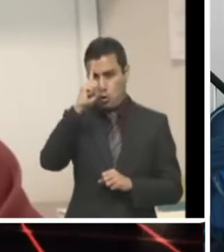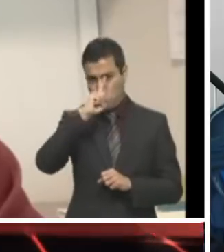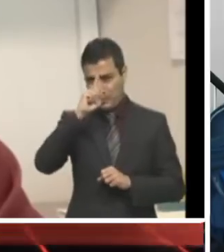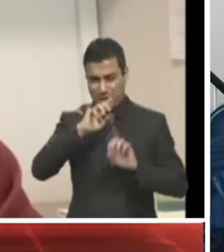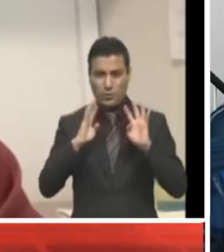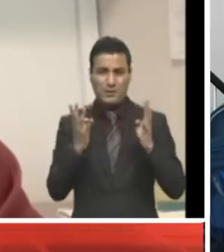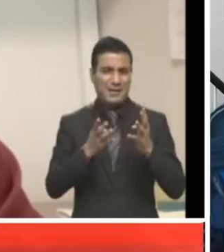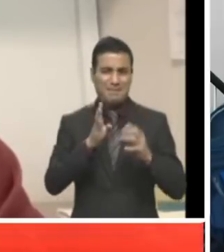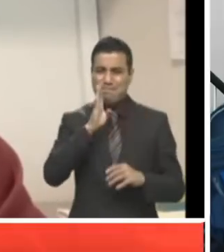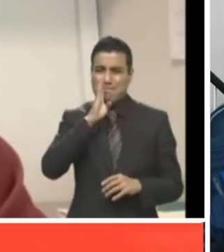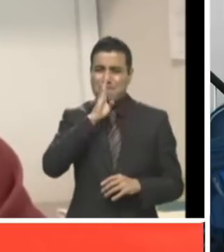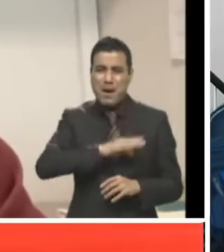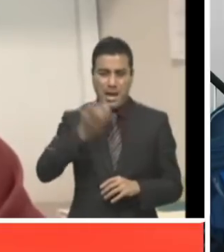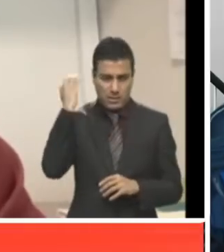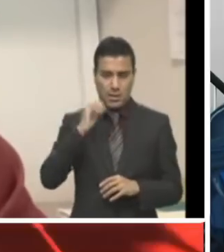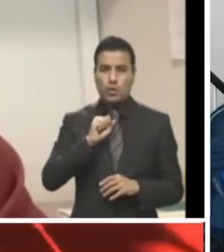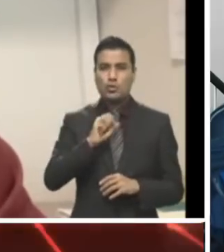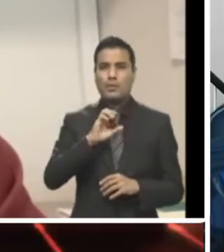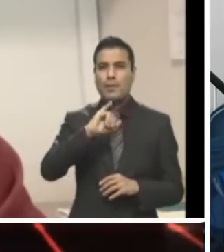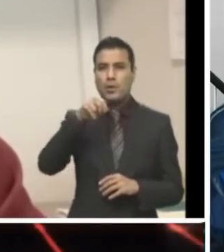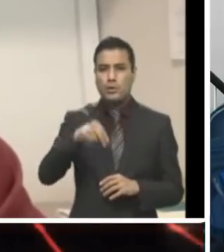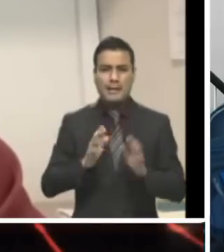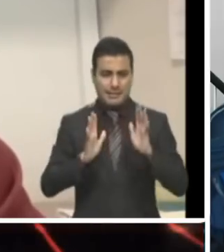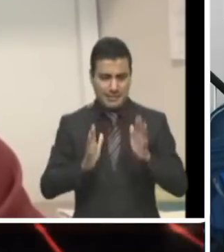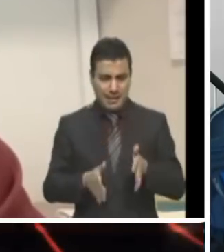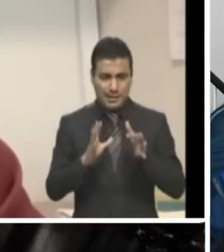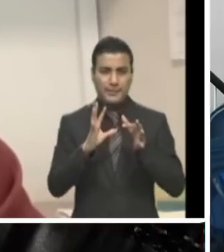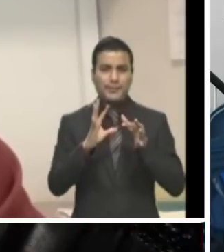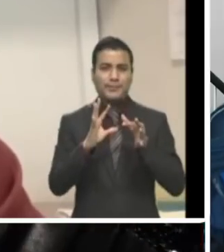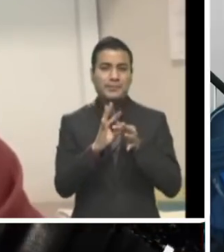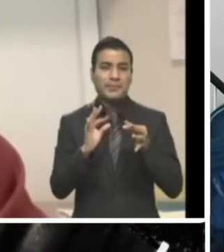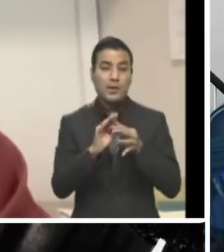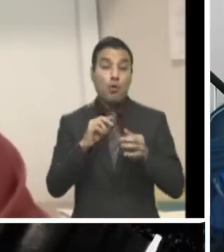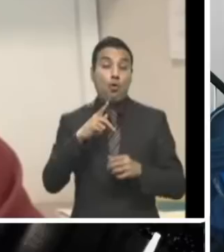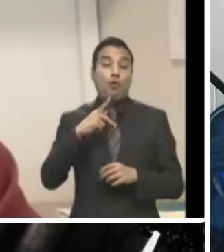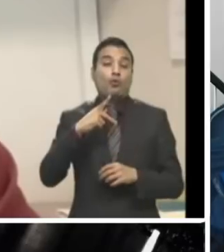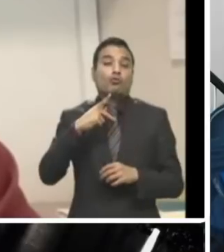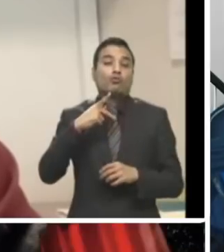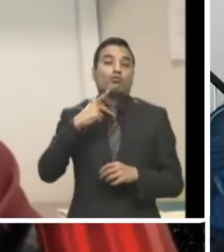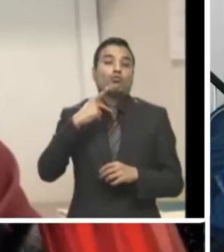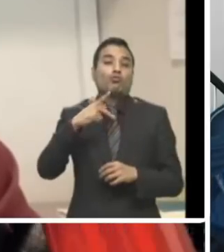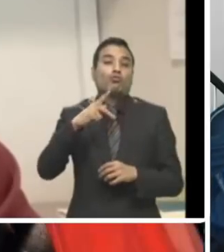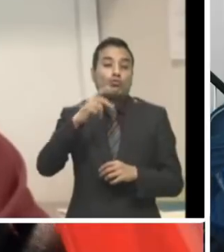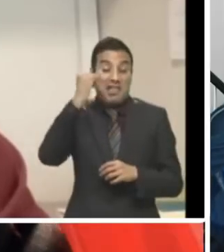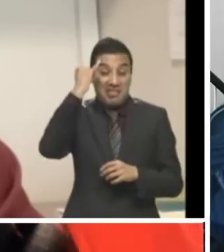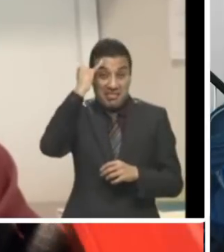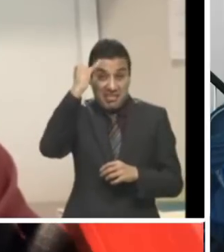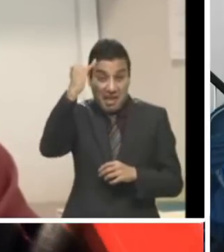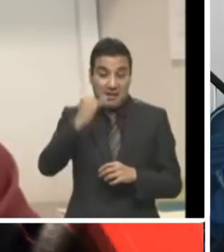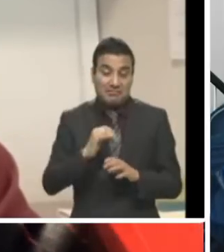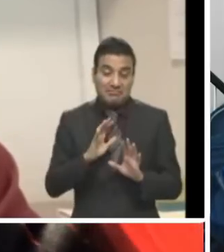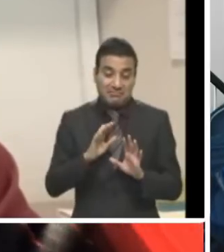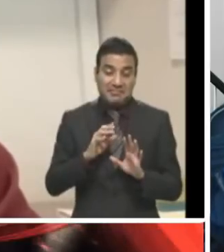corte de justicia de la nación por una supuesta estrategia jurídica que elucubraron cancelaron